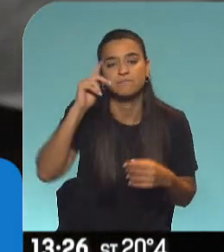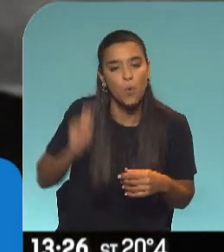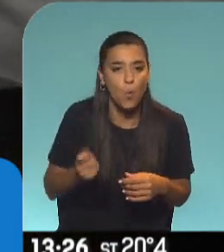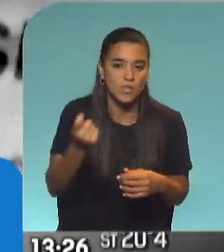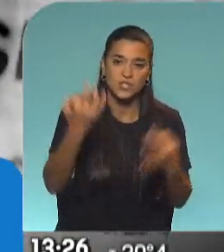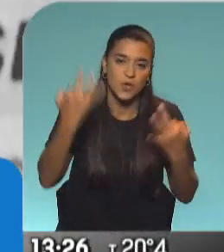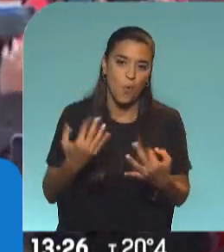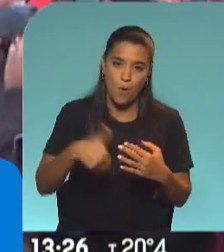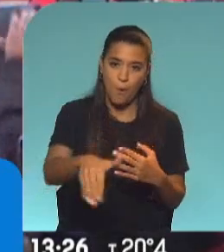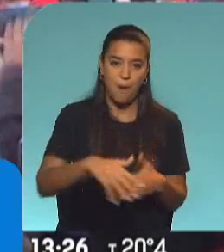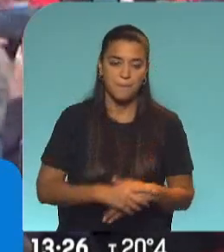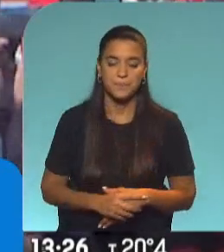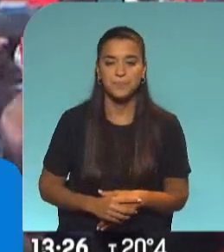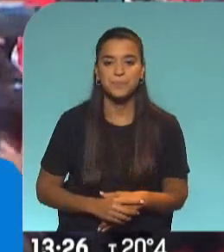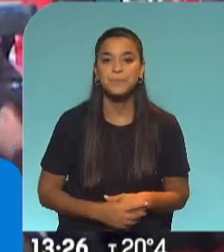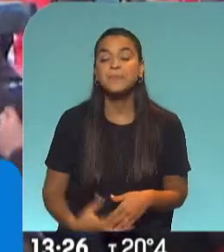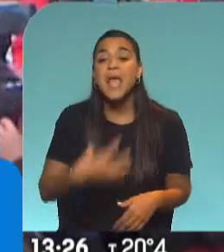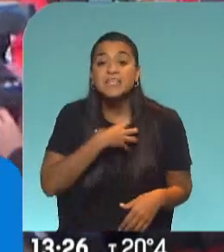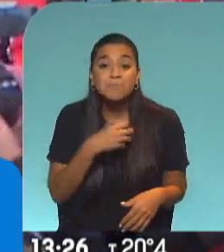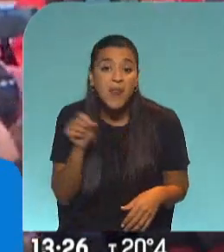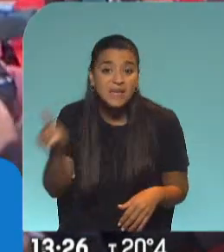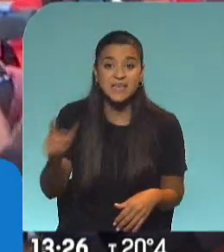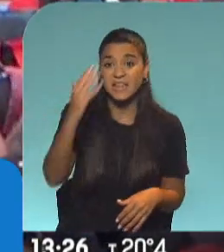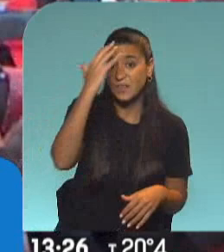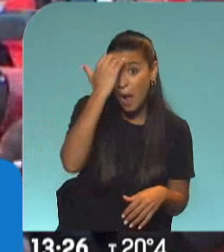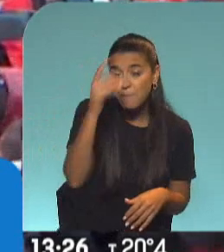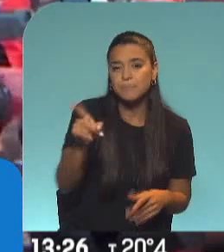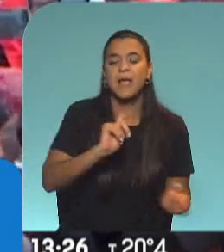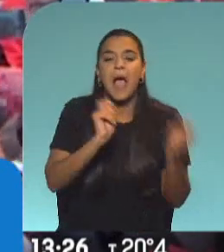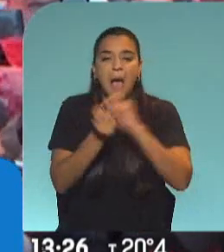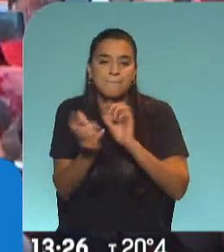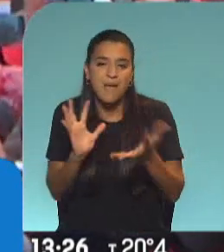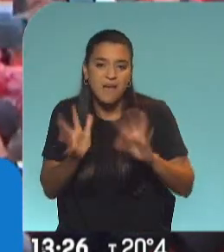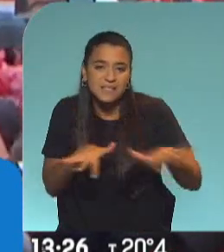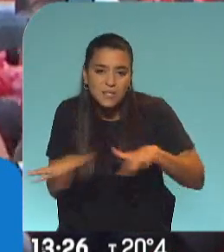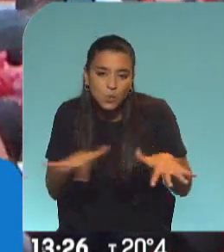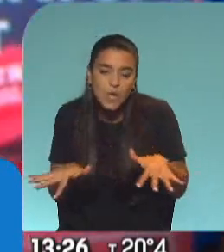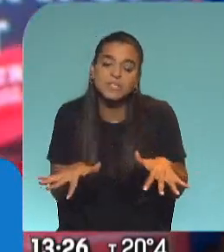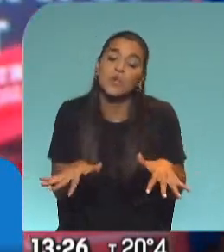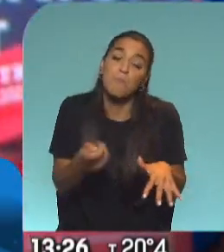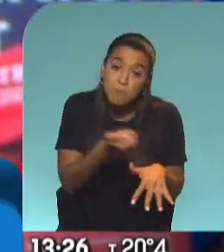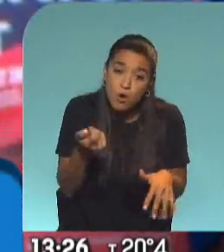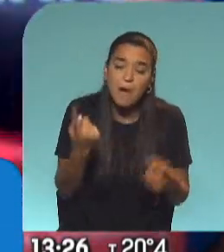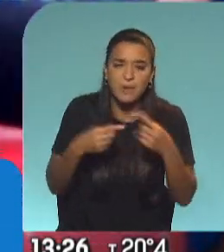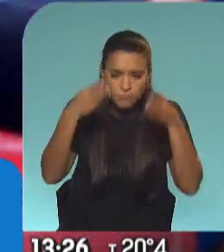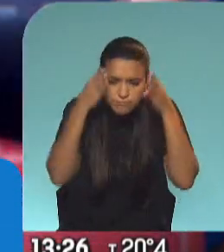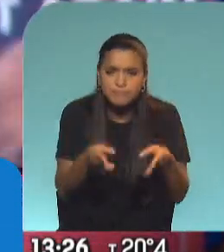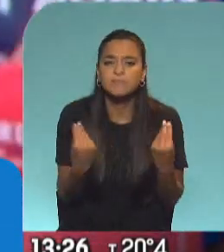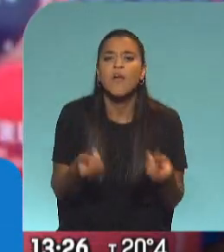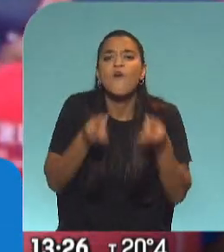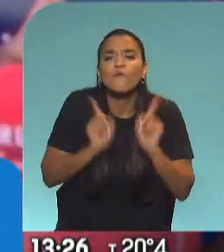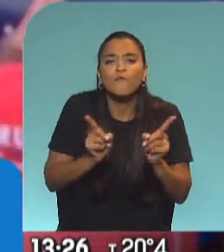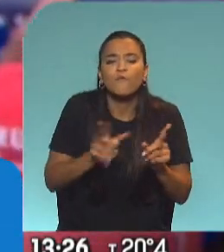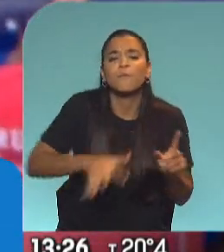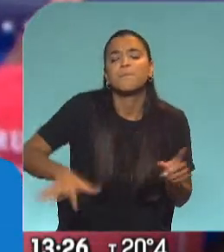judicialización. Las esperanzas de Trump de revertir este panorama adverso, aunque escasas, se centra en mantener el mapa